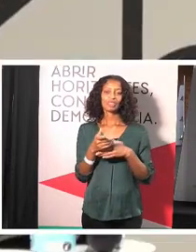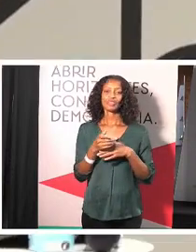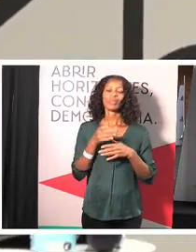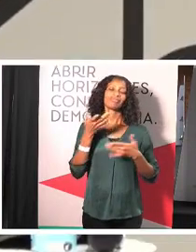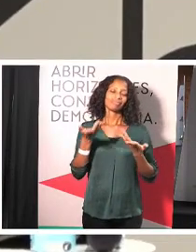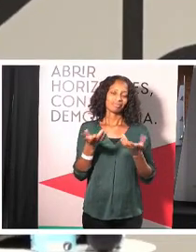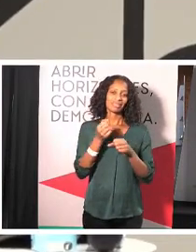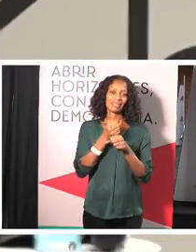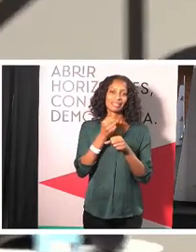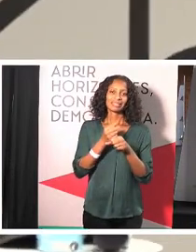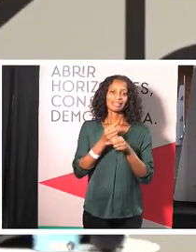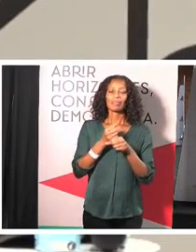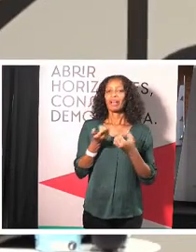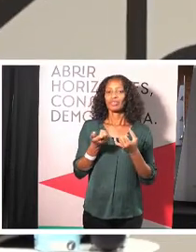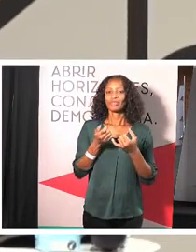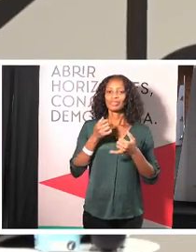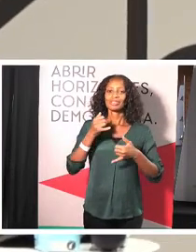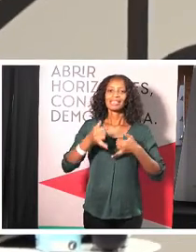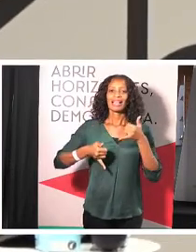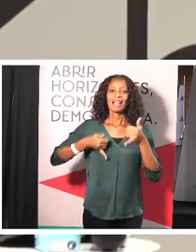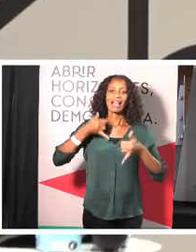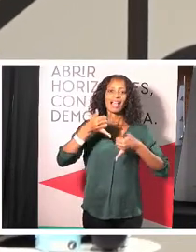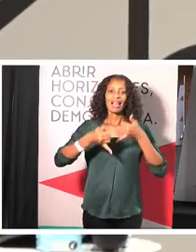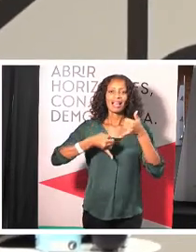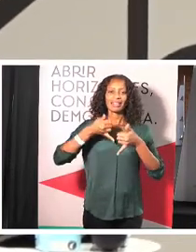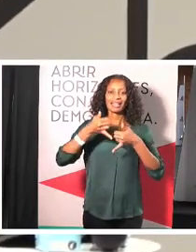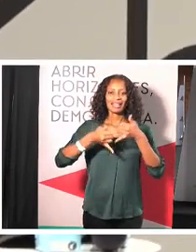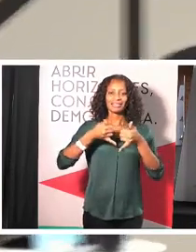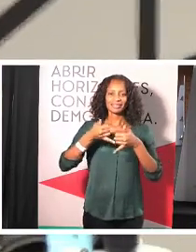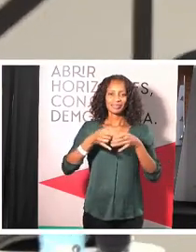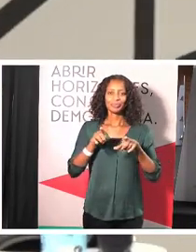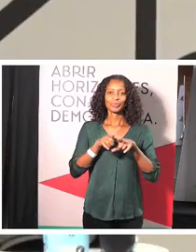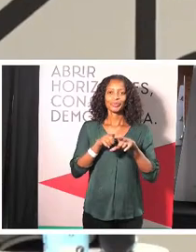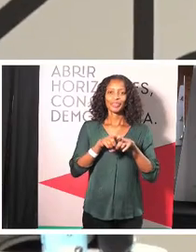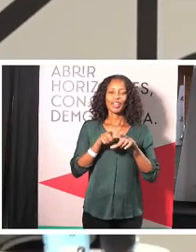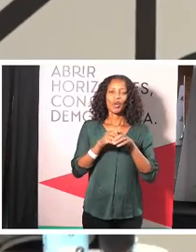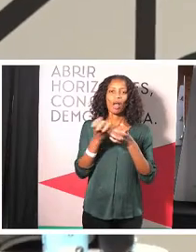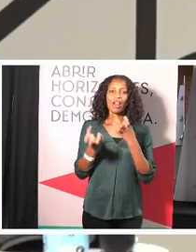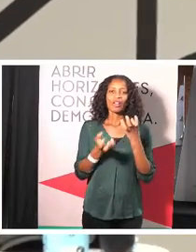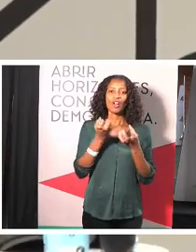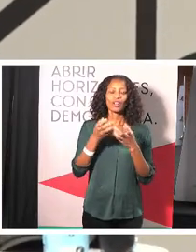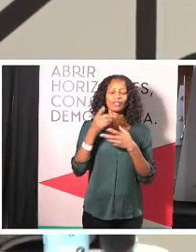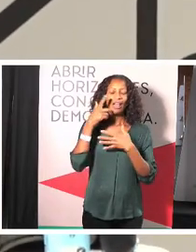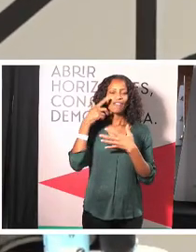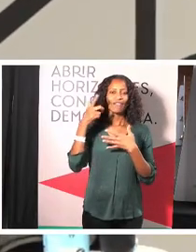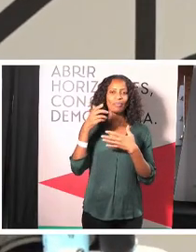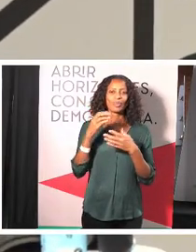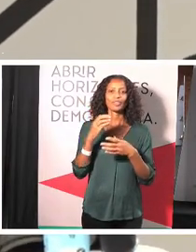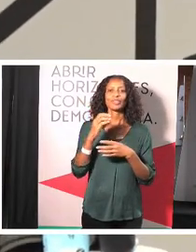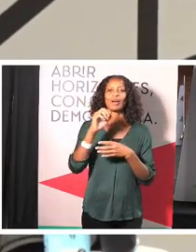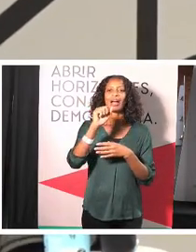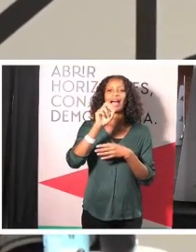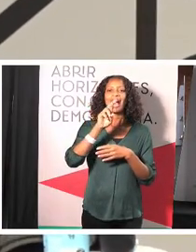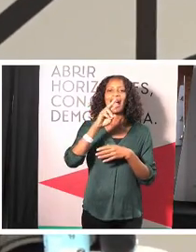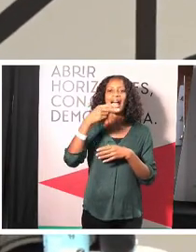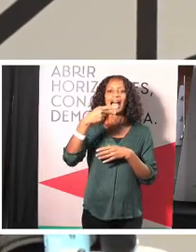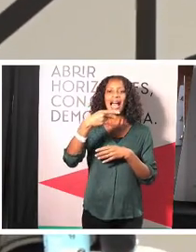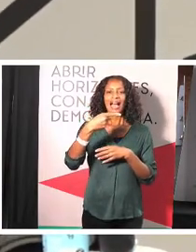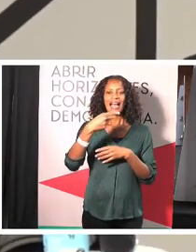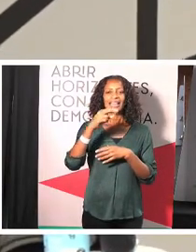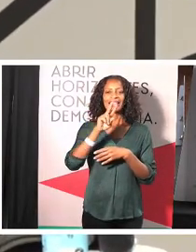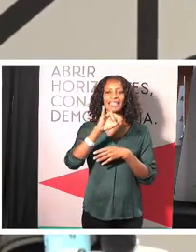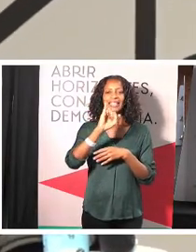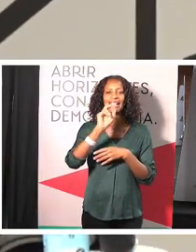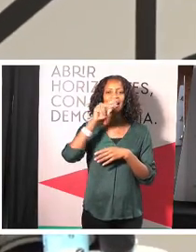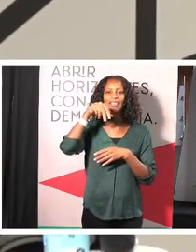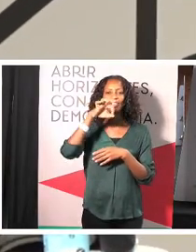¿no? Que antes tomábamos caldo de gallina y ahora consumimos consomé de ave, ¿no? Ahora son riders, es una cosa mucho más elegante. Pues bueno, pues